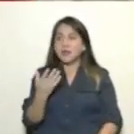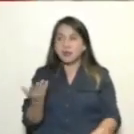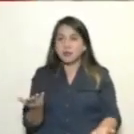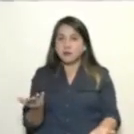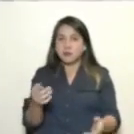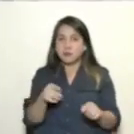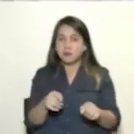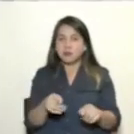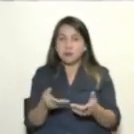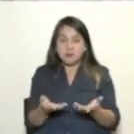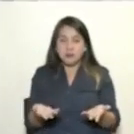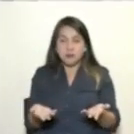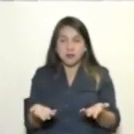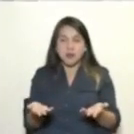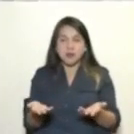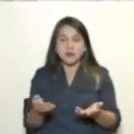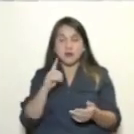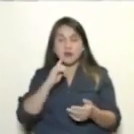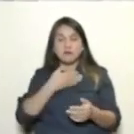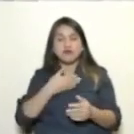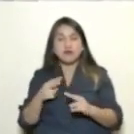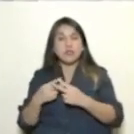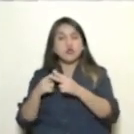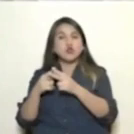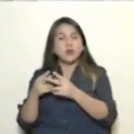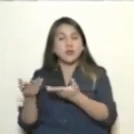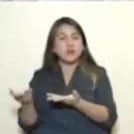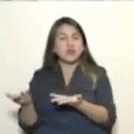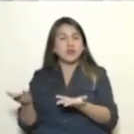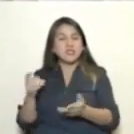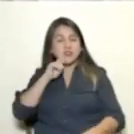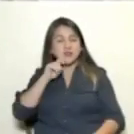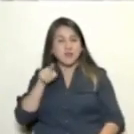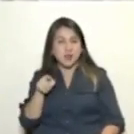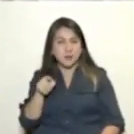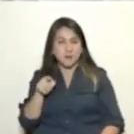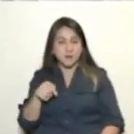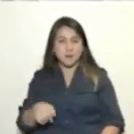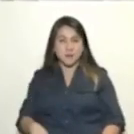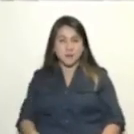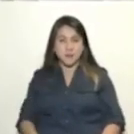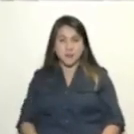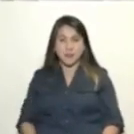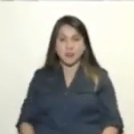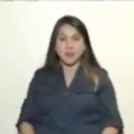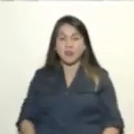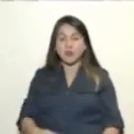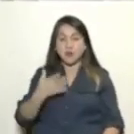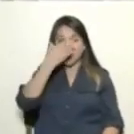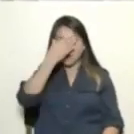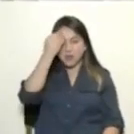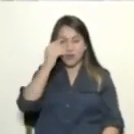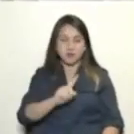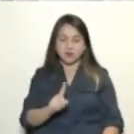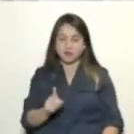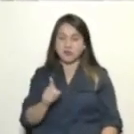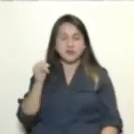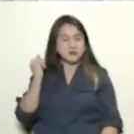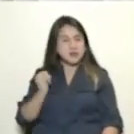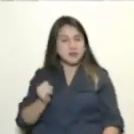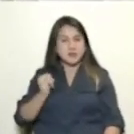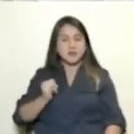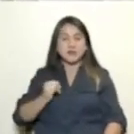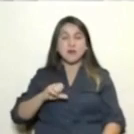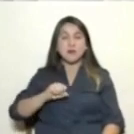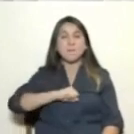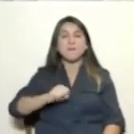Entonces, ahí usted tiene un instrumento para... Entonces, ¿qué es lo que quiero decir con esto? No nos olvidemos, siempre la